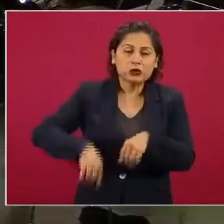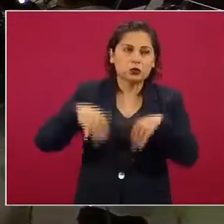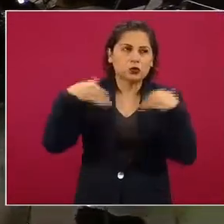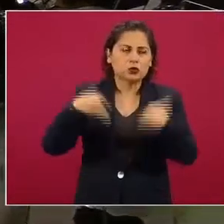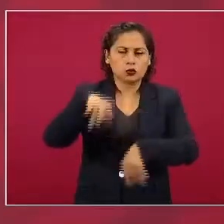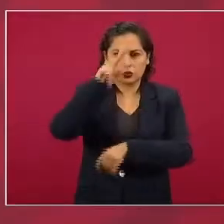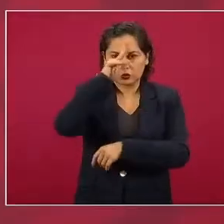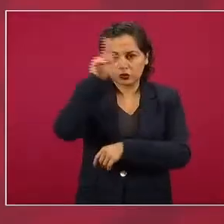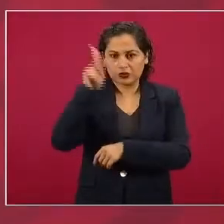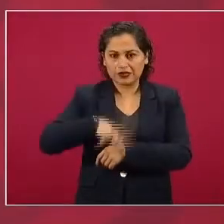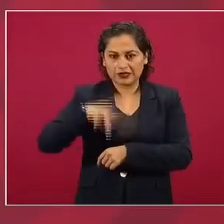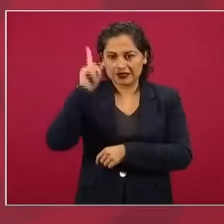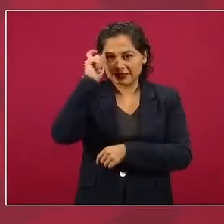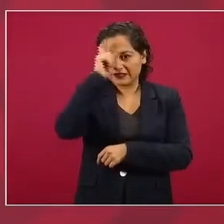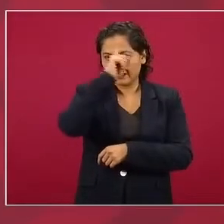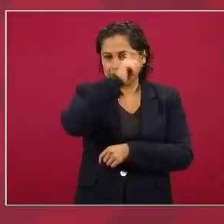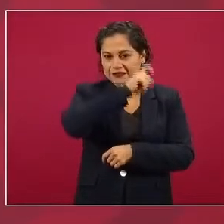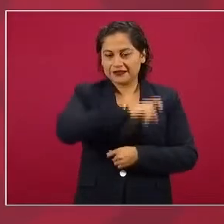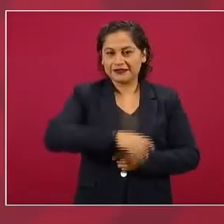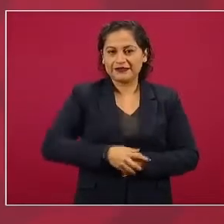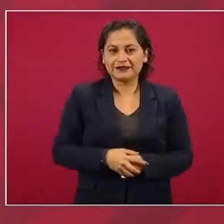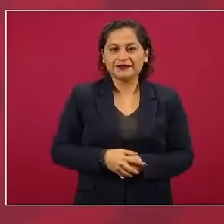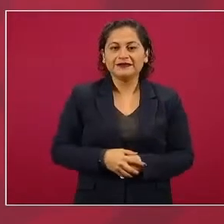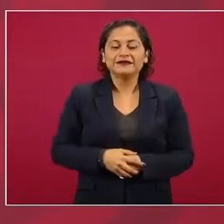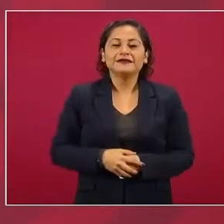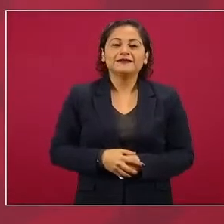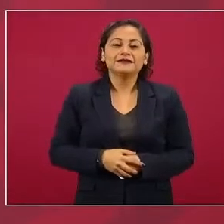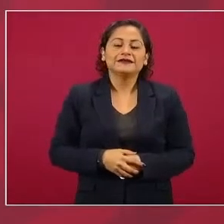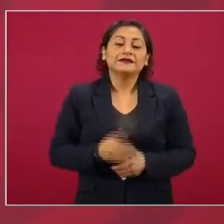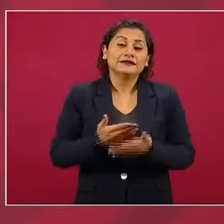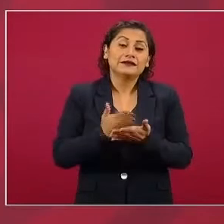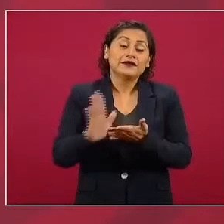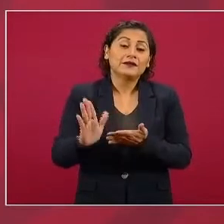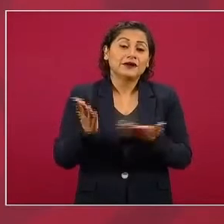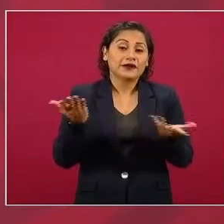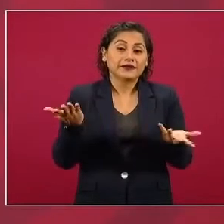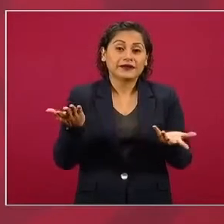Además es algo que genera